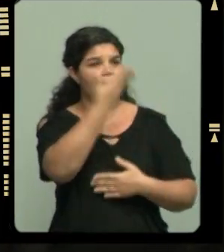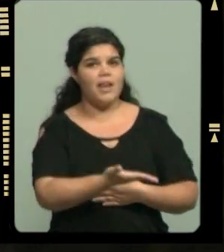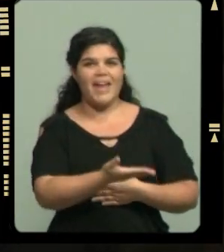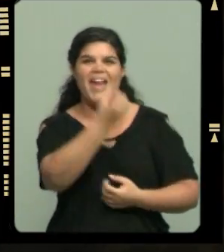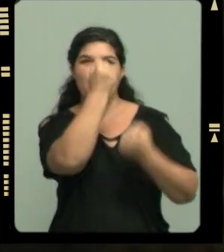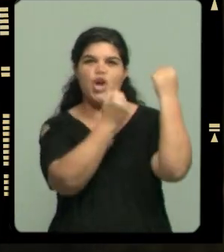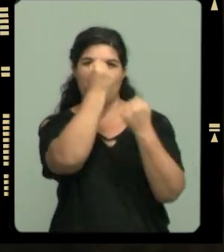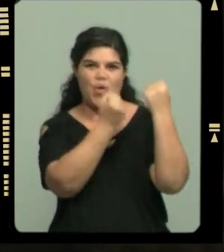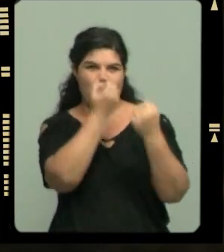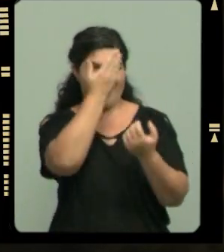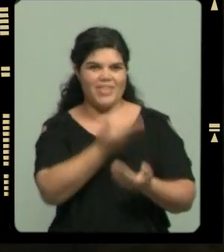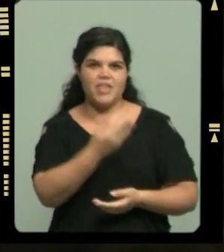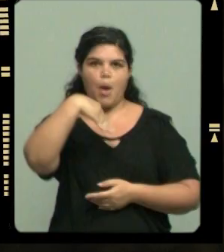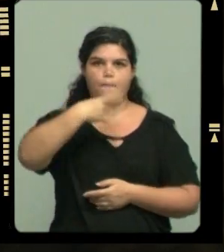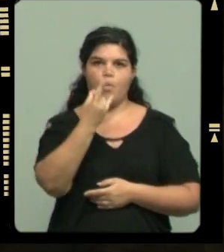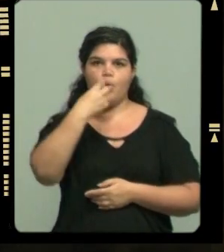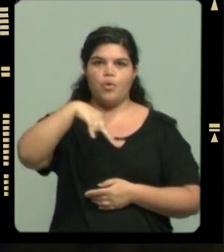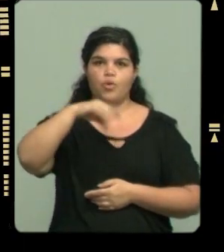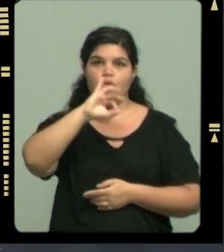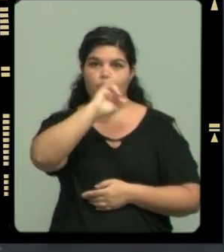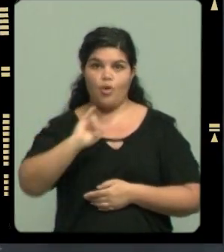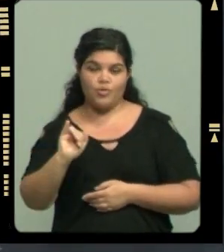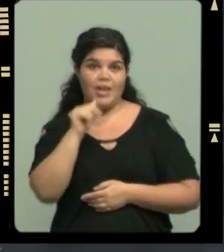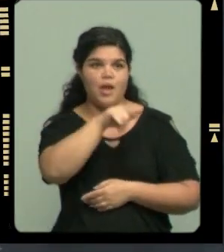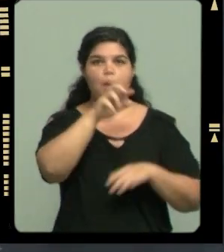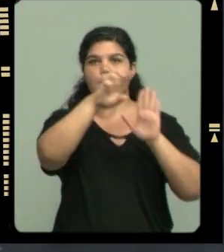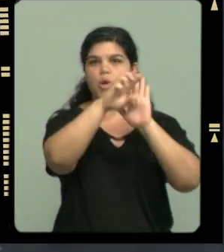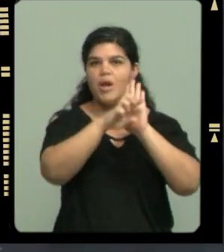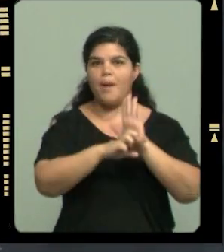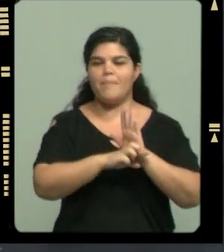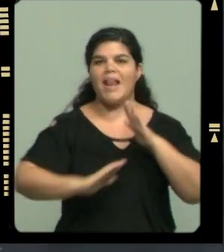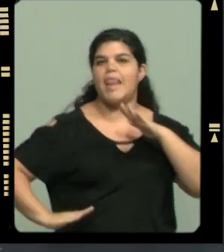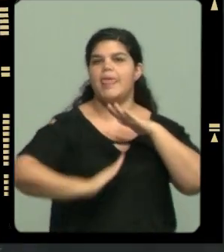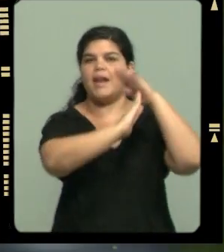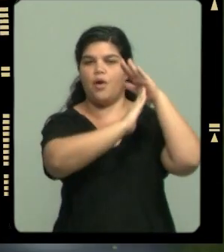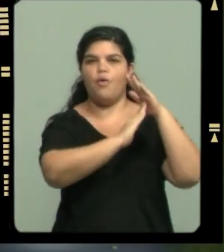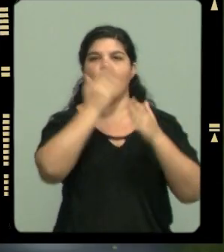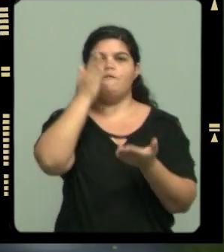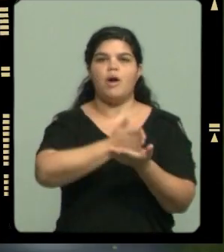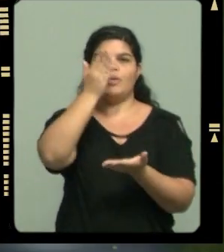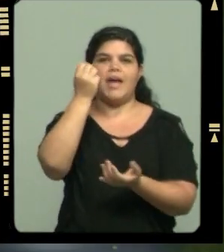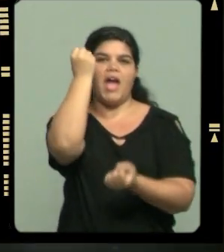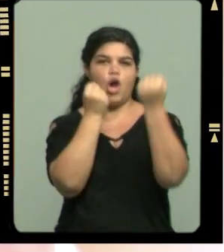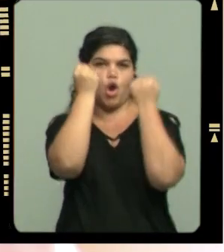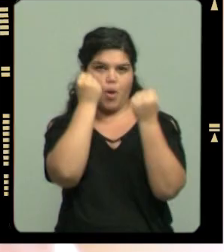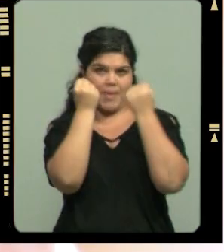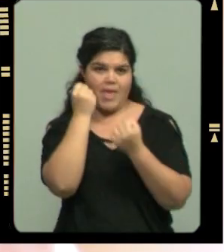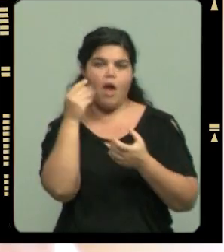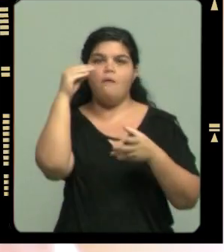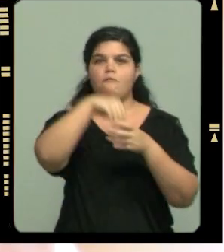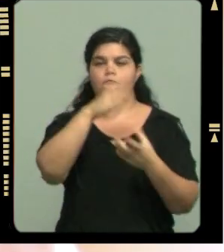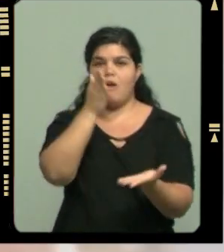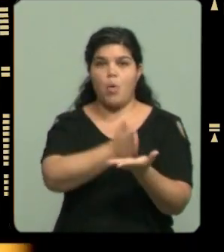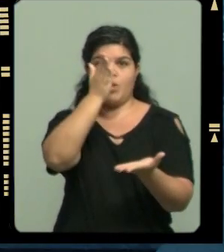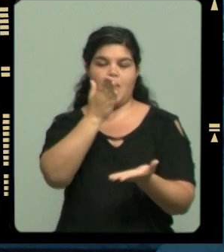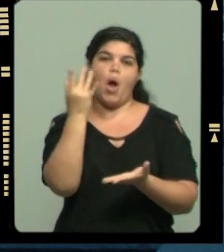Vine a hablar con el economista Heraldo Lali Muñoz, del programa de liderazgo de la Facultad de Ciencias Económicas de la Universidad Nacional de